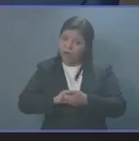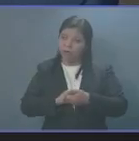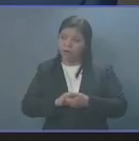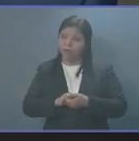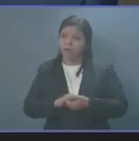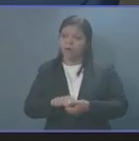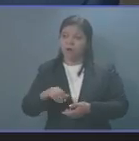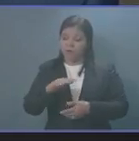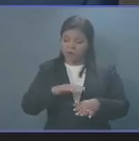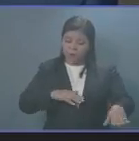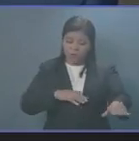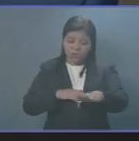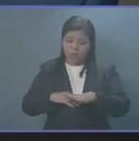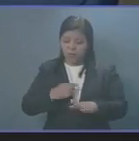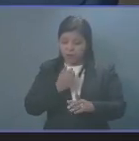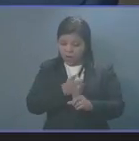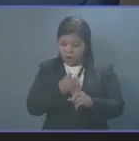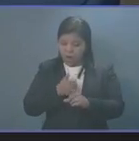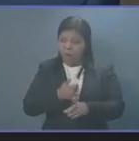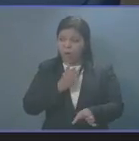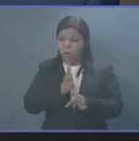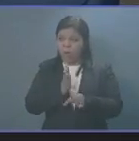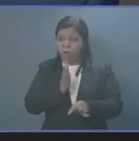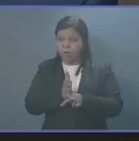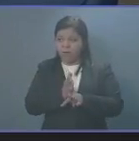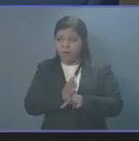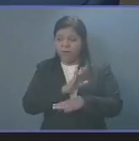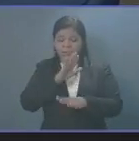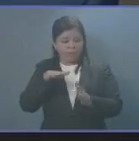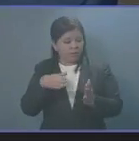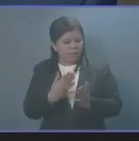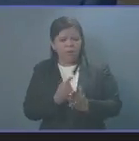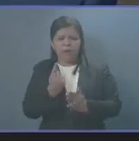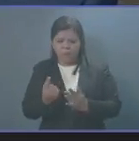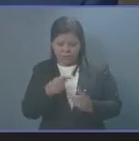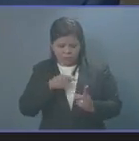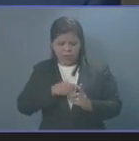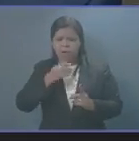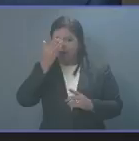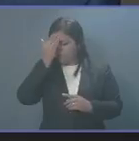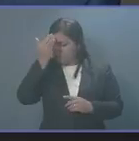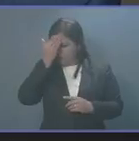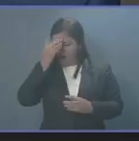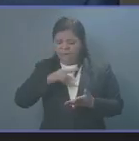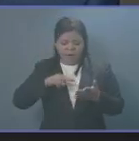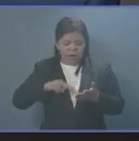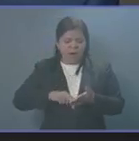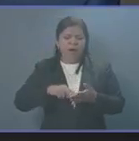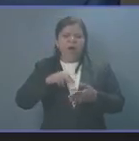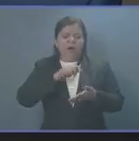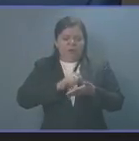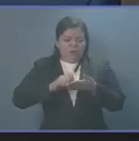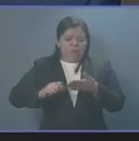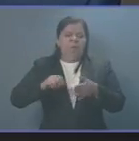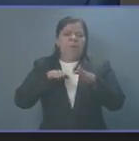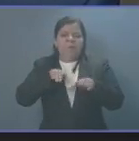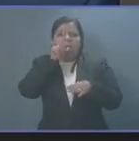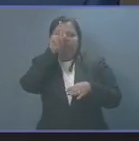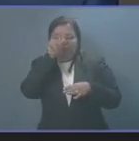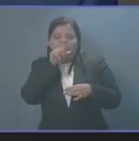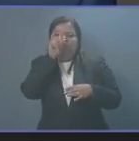verdad cada profesional, cada persona que sabe leer y escribir es gracias a Dios y a un